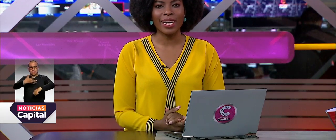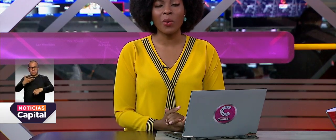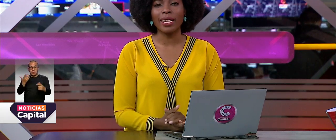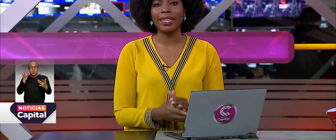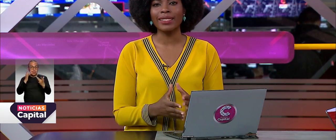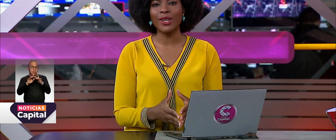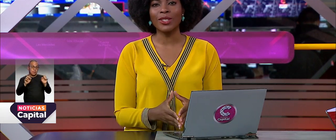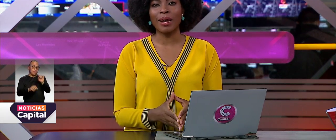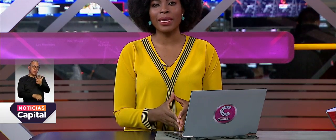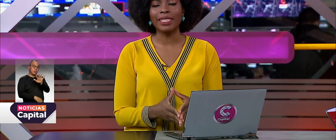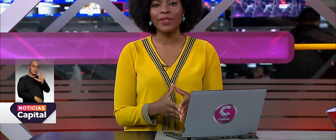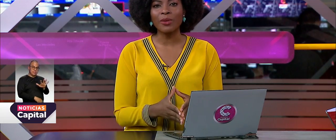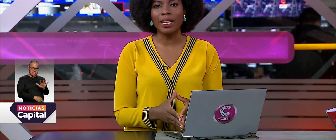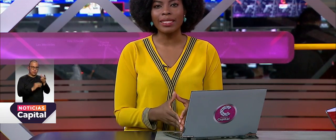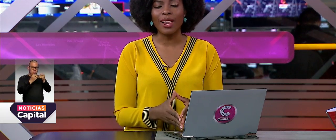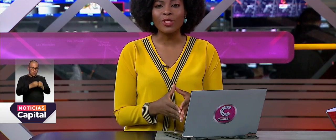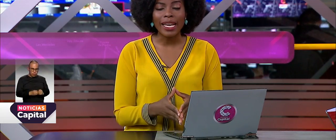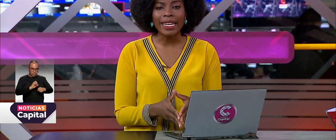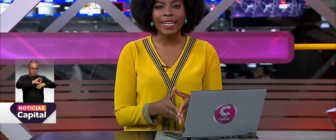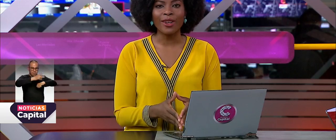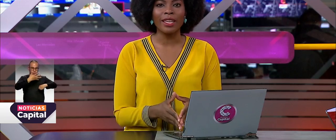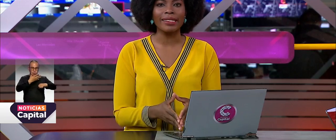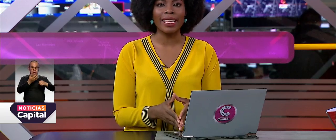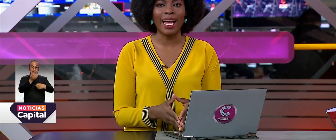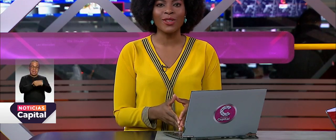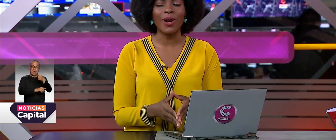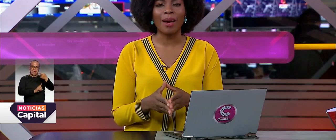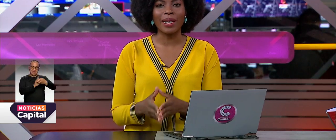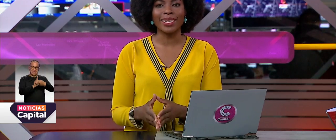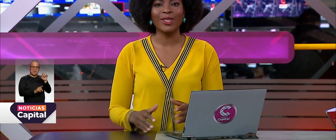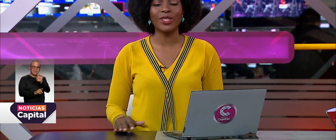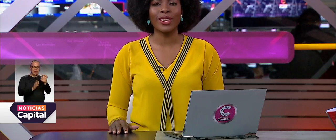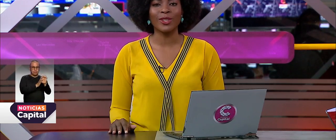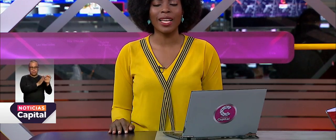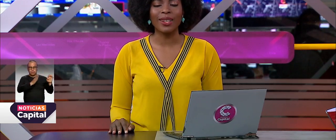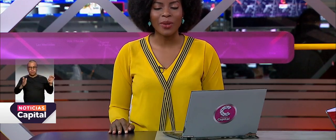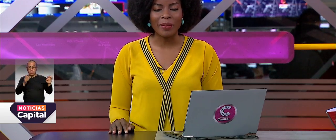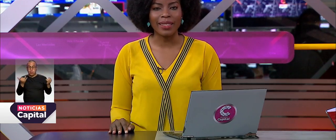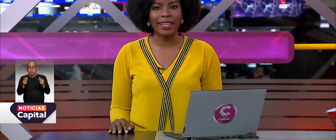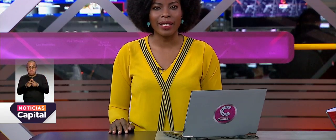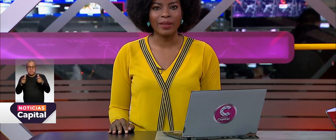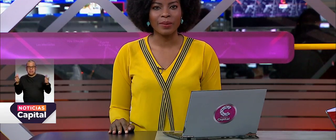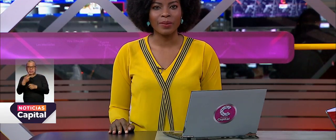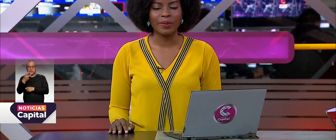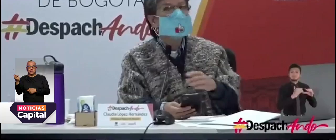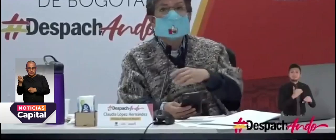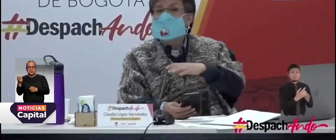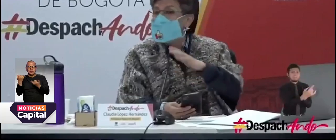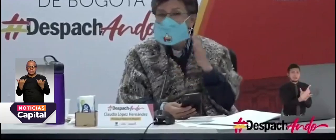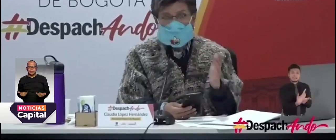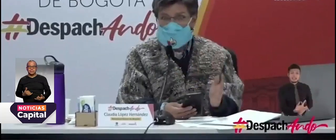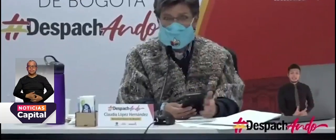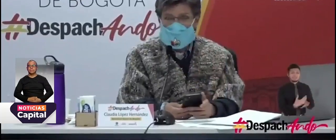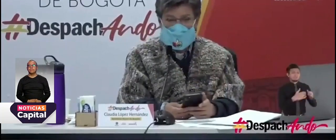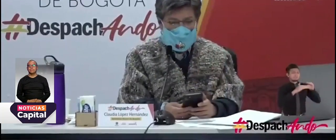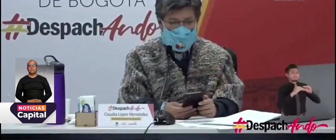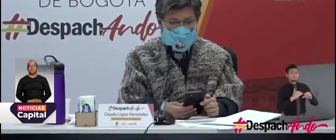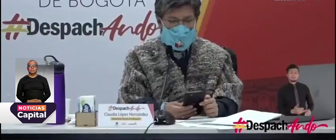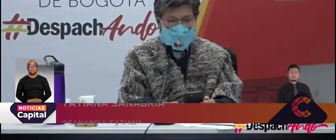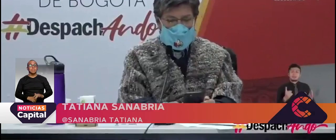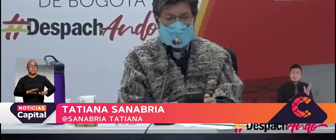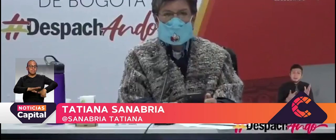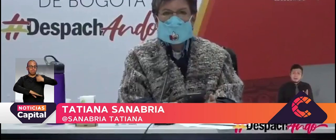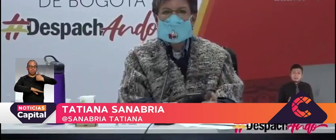pasando de tener 45 trámites virtualizados en enero de este año a más de 200 actualmente. La